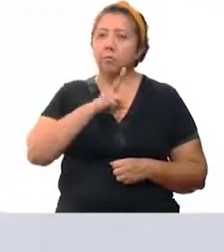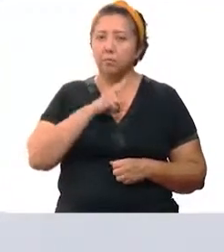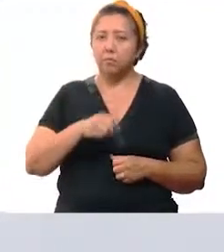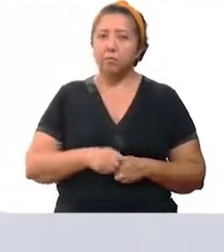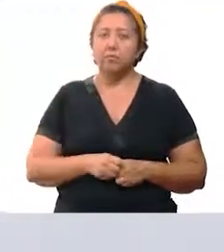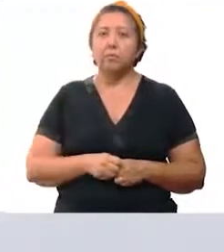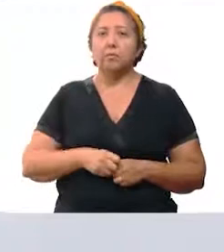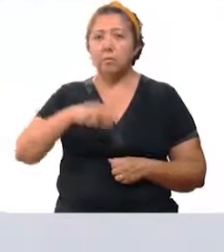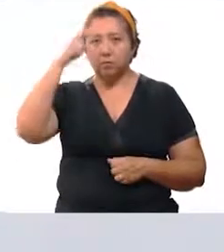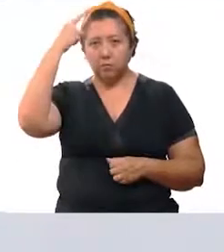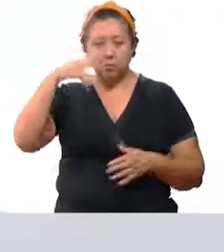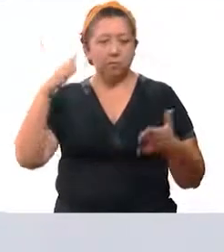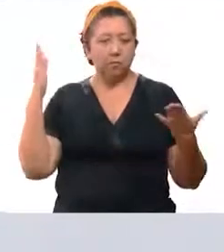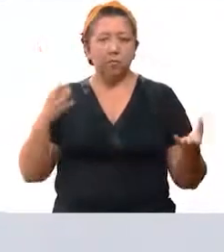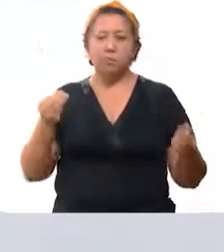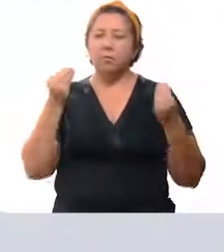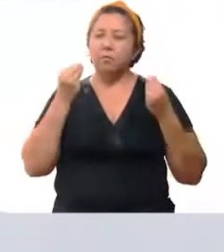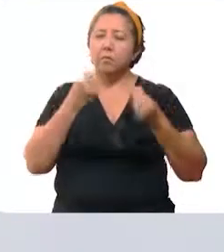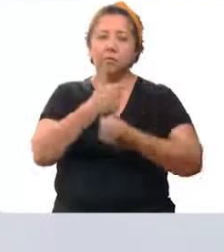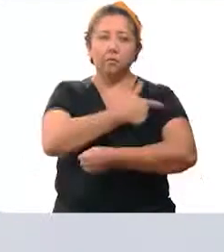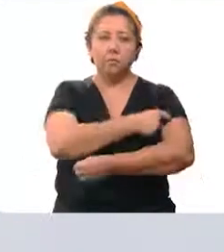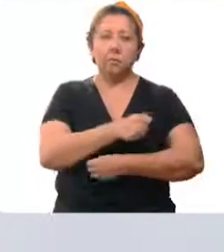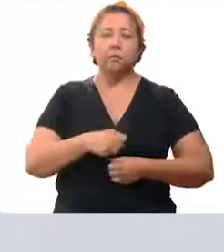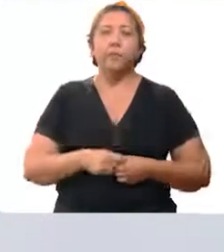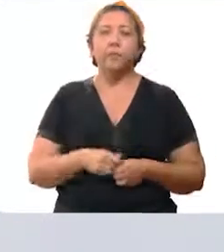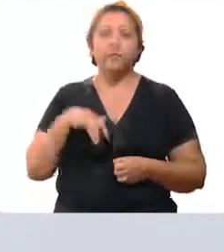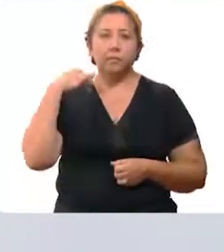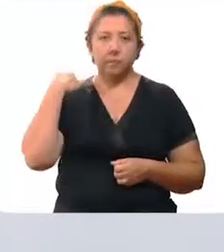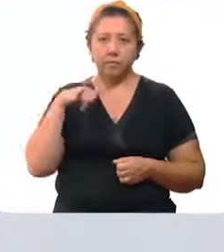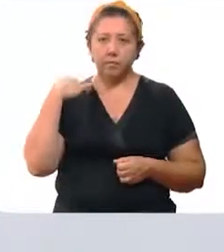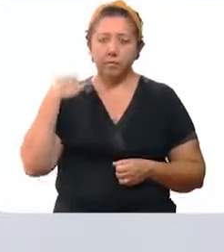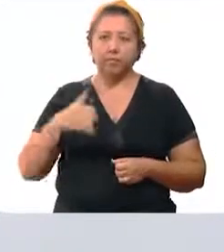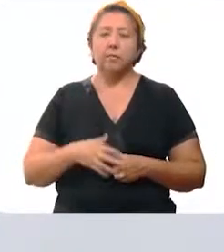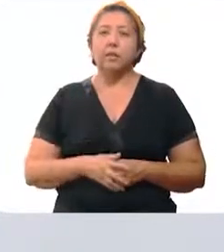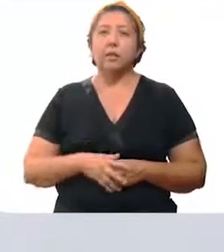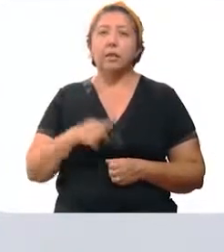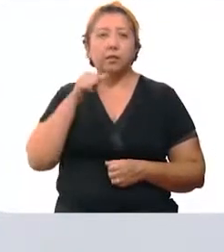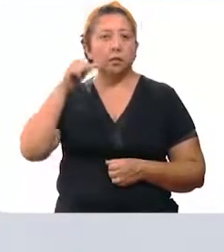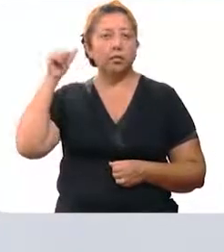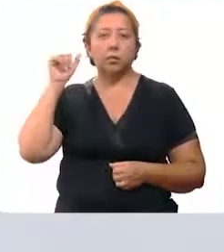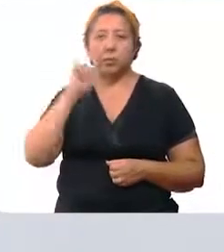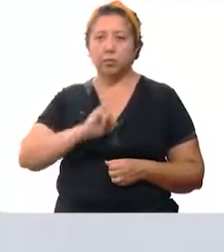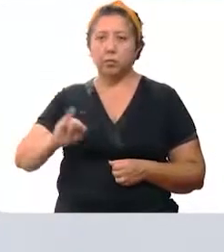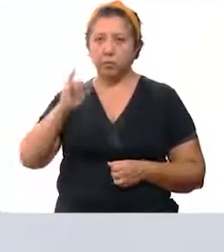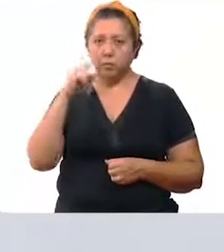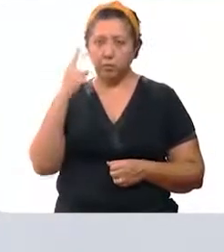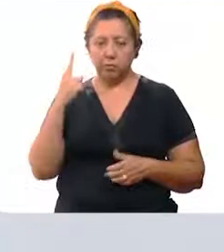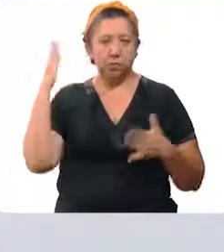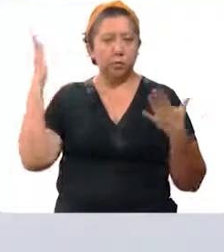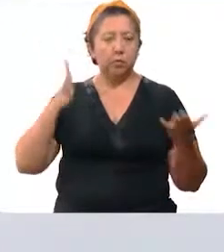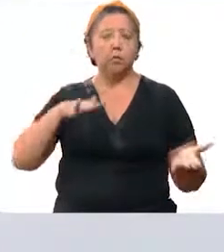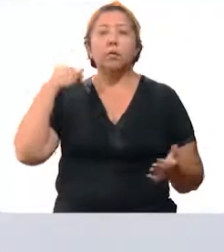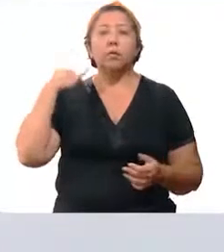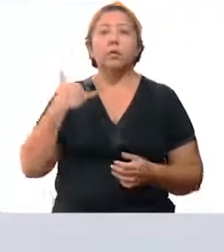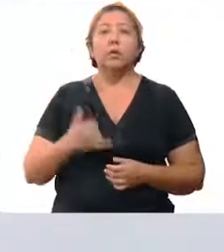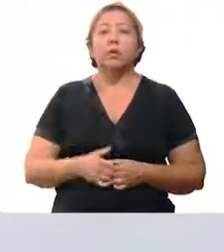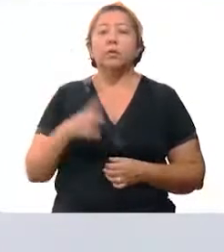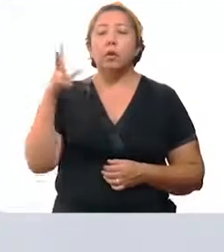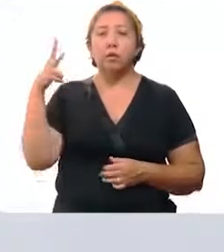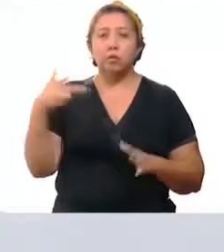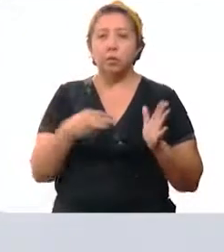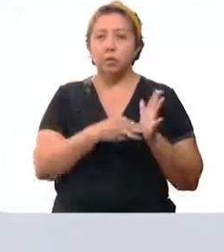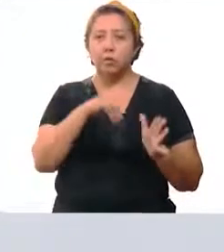Dosal, la Federación ha enviado miles de vacunas contra el coronavirus a Yucatán. Ayer jueves 1, llegó a Yucatán un nuevo lote